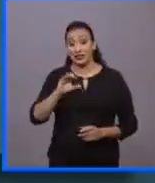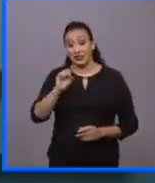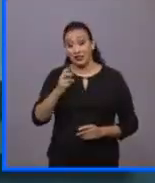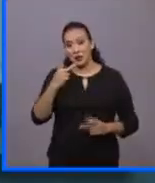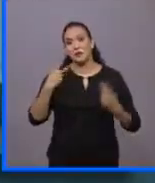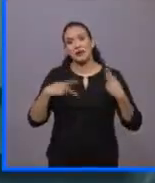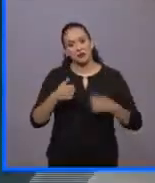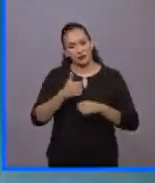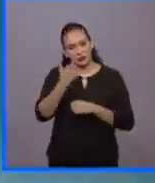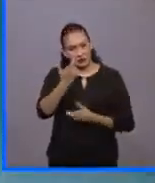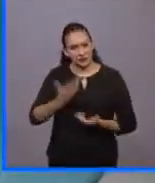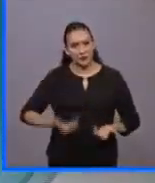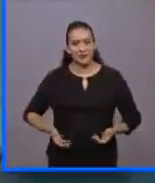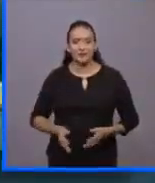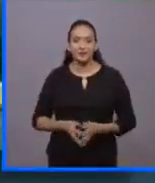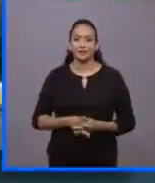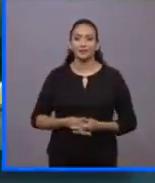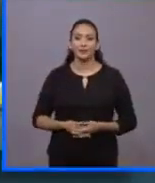personas afectadas.